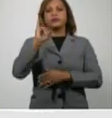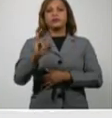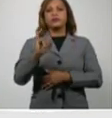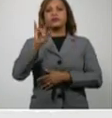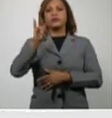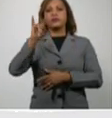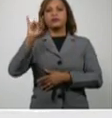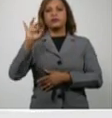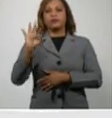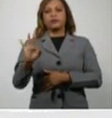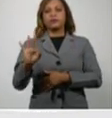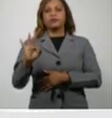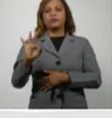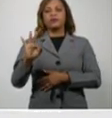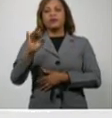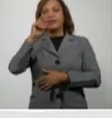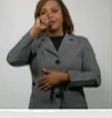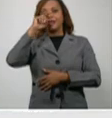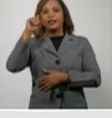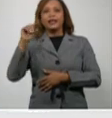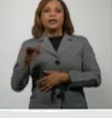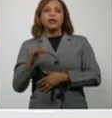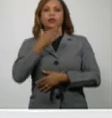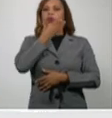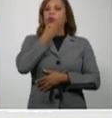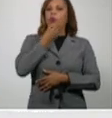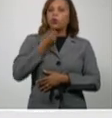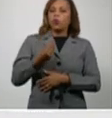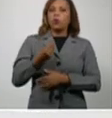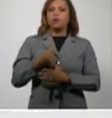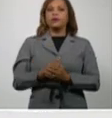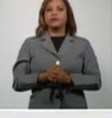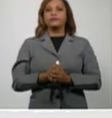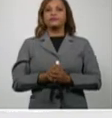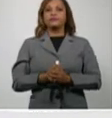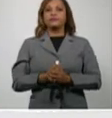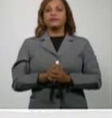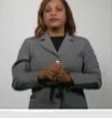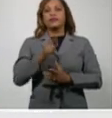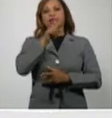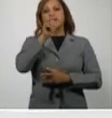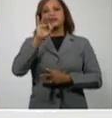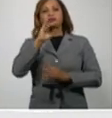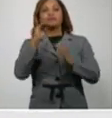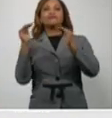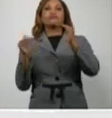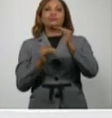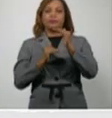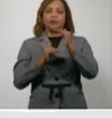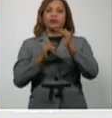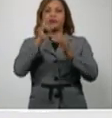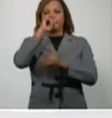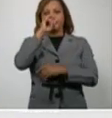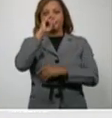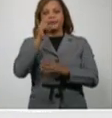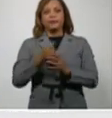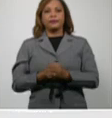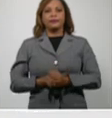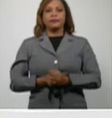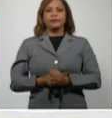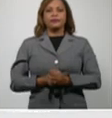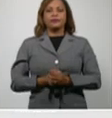4.698 niños jóvenes de 18 y menos años de edad que han